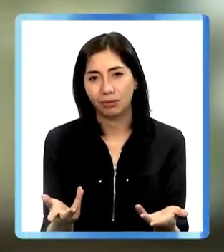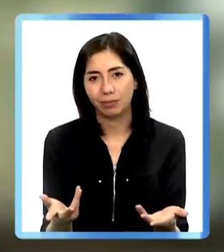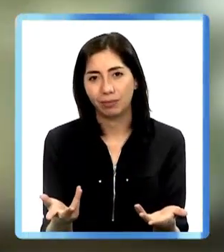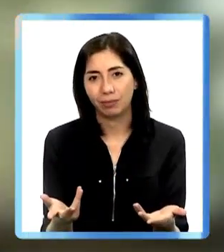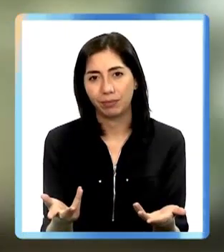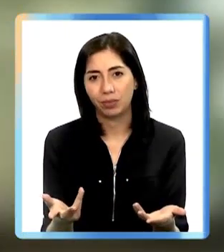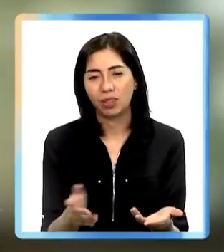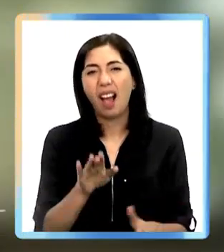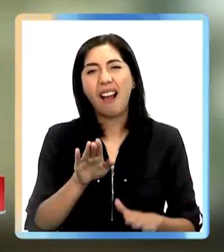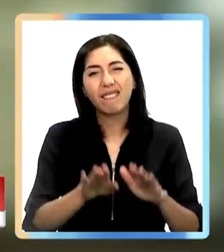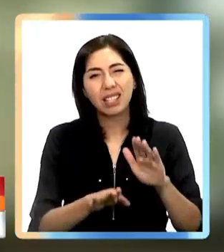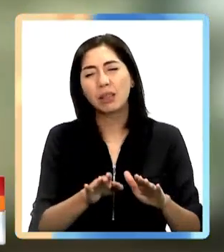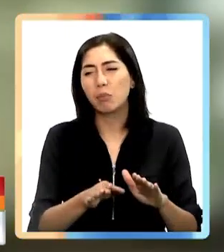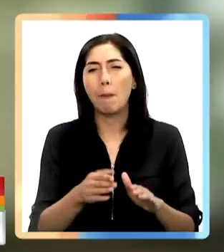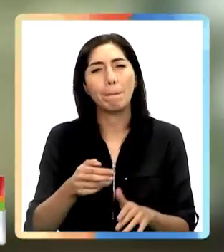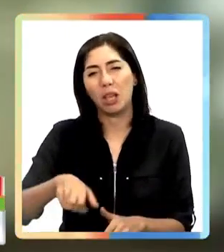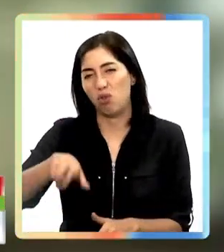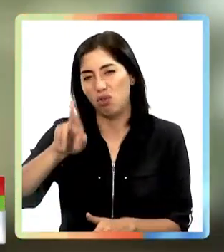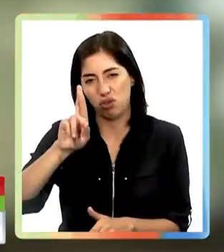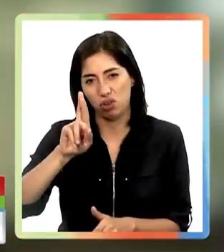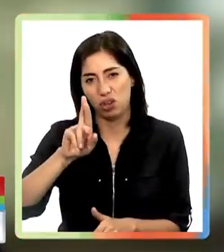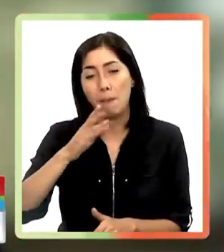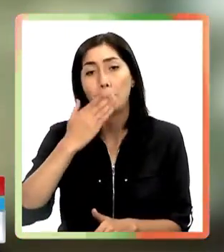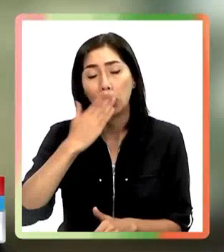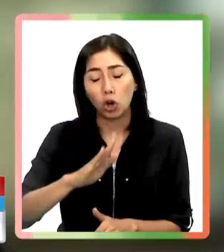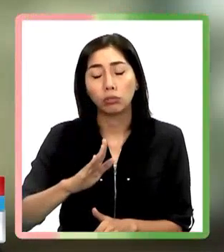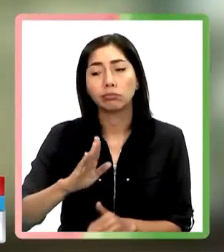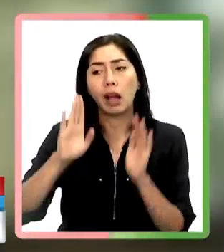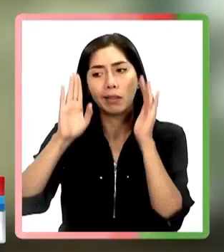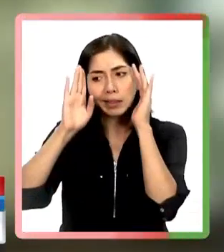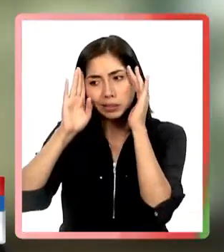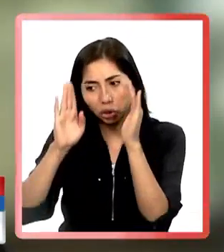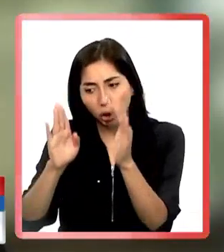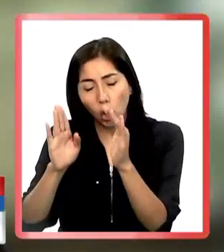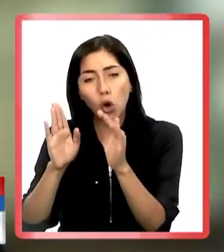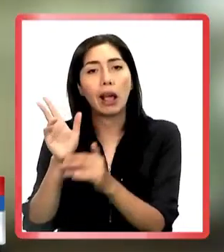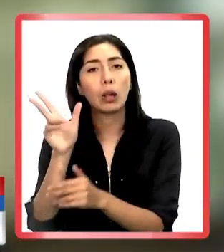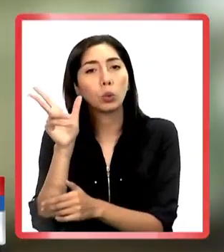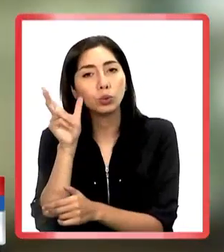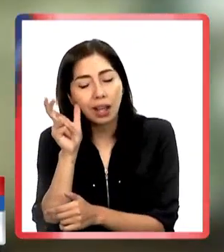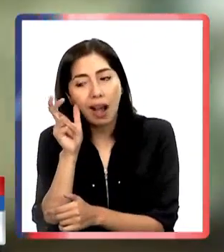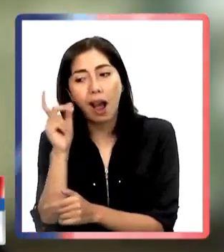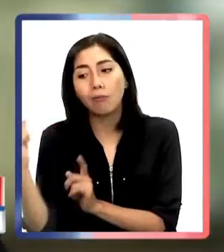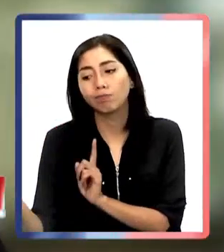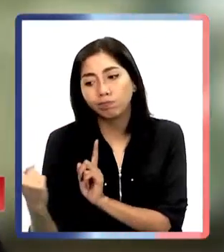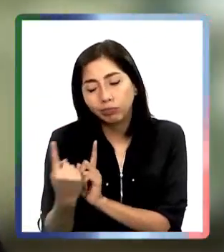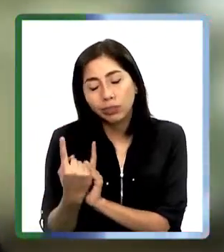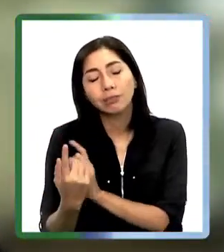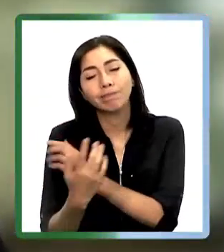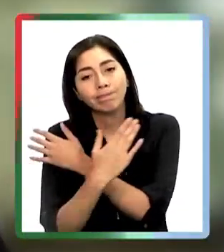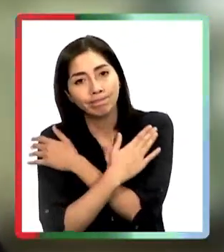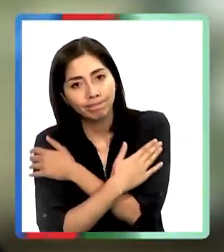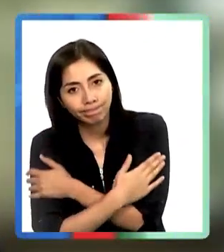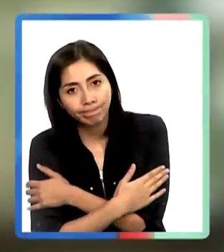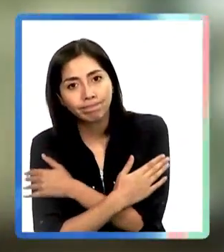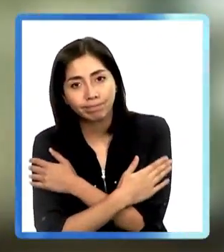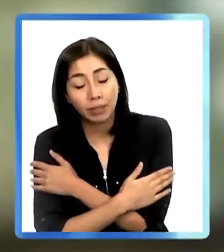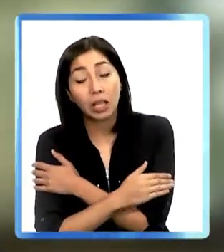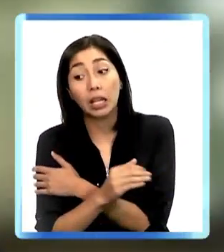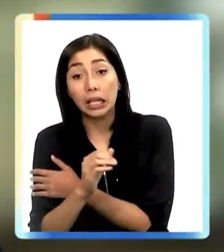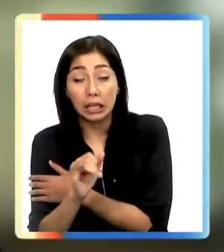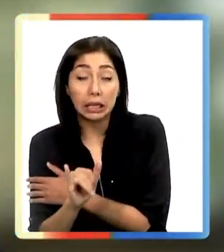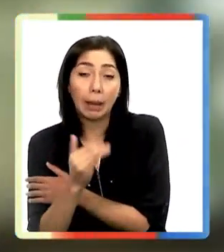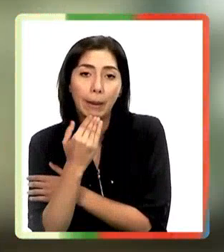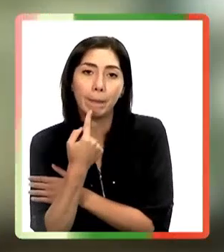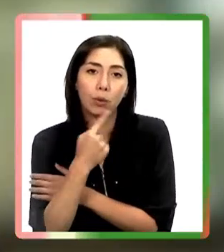parte. Son muchas veces expresiones que hacen más daño que ayudan. Hay que poner ojo, hay que poner oído, hay que escuchar, y cuando